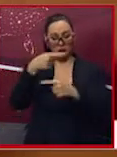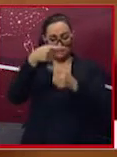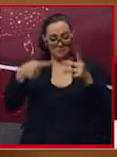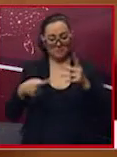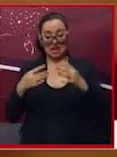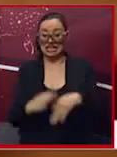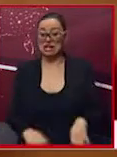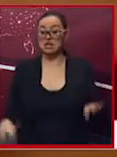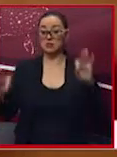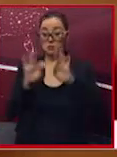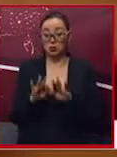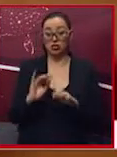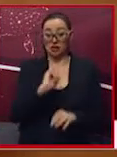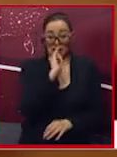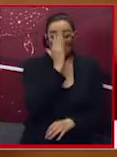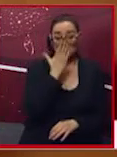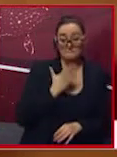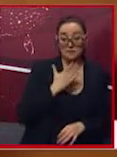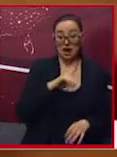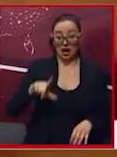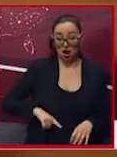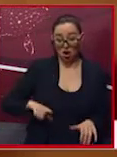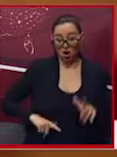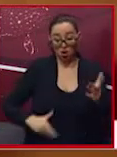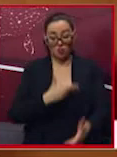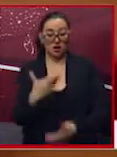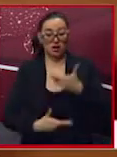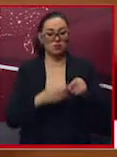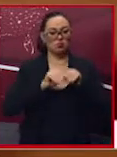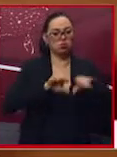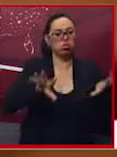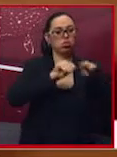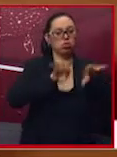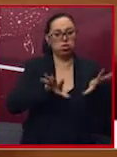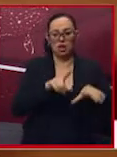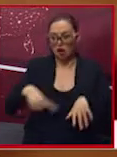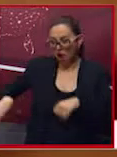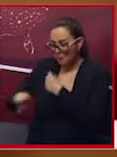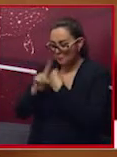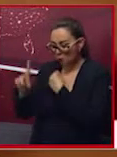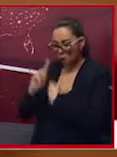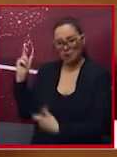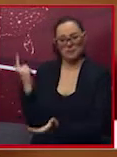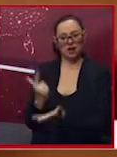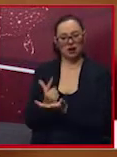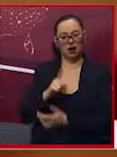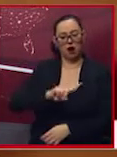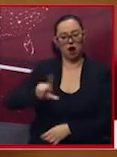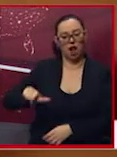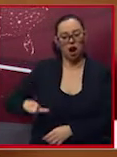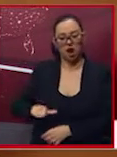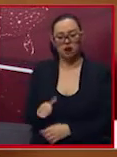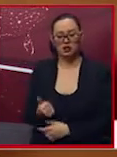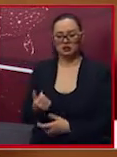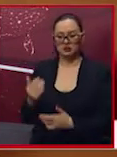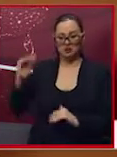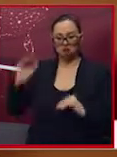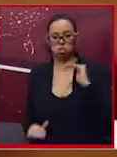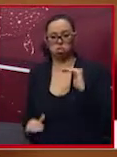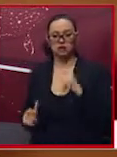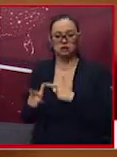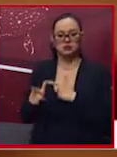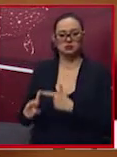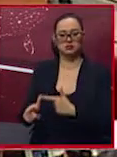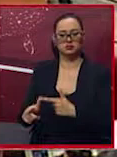fue más importante la imagen de los funcionarios públicos que resolver los graves problemas de desigualdad que enfrenta nuestro